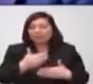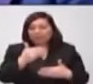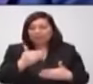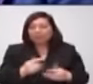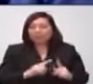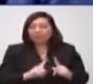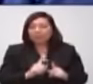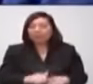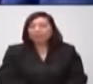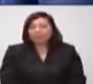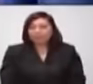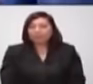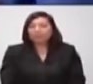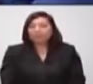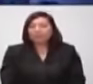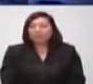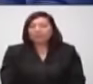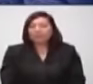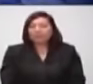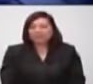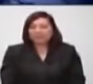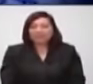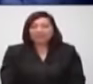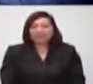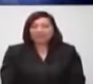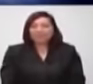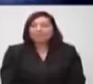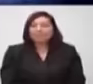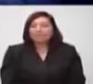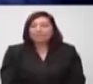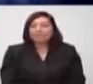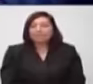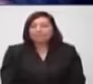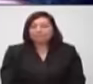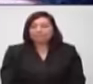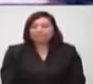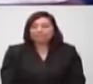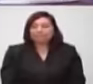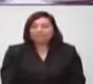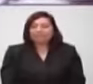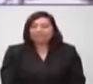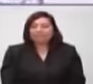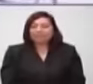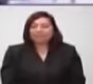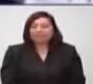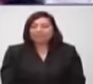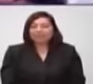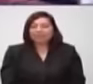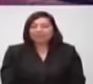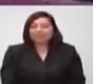algunas interrupciones. Muchas gracias, señor presidente. La congresista Marixa Glave tiene la palabra.